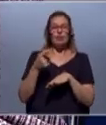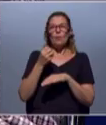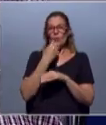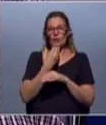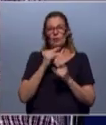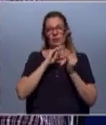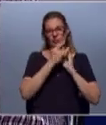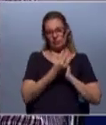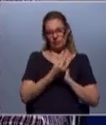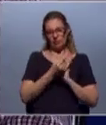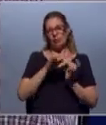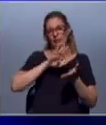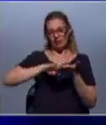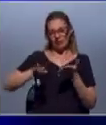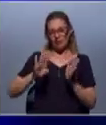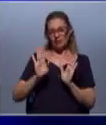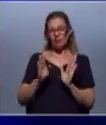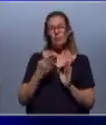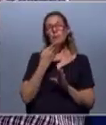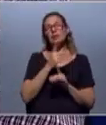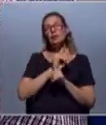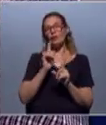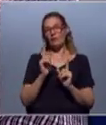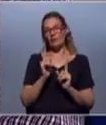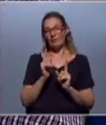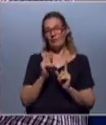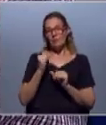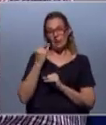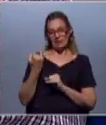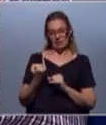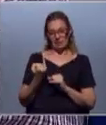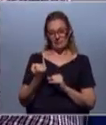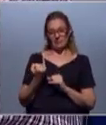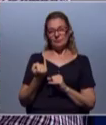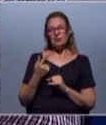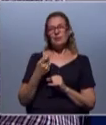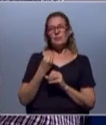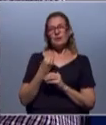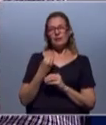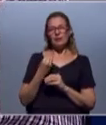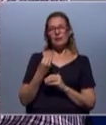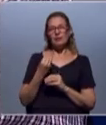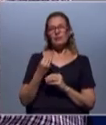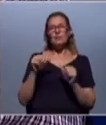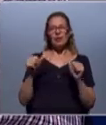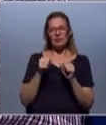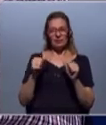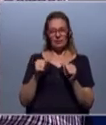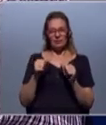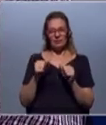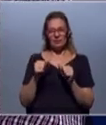parlamentaria le van a retirar los poderes sabe lo va a pedir o no ahora qué pasa que lo que va a ser en general y ríos en